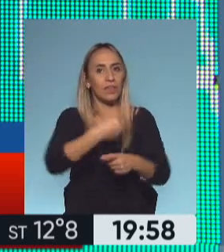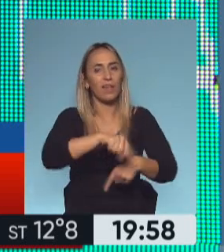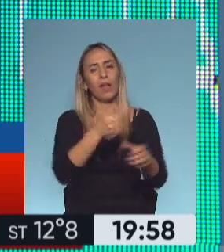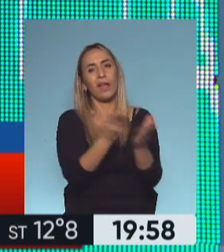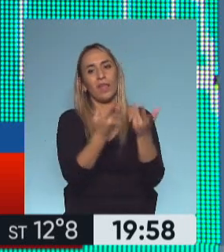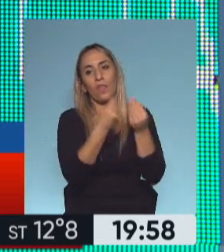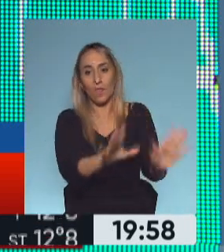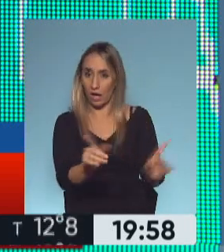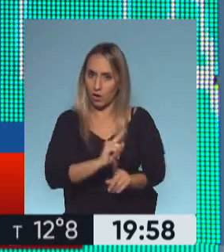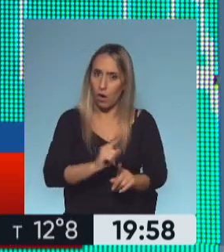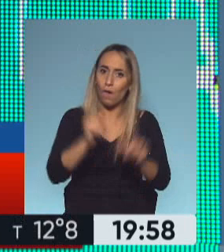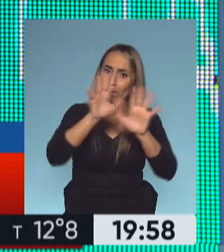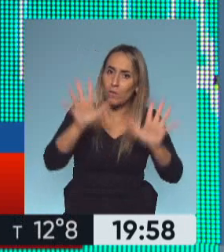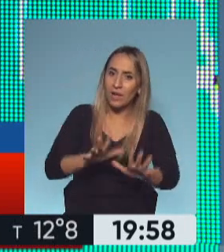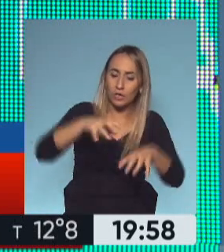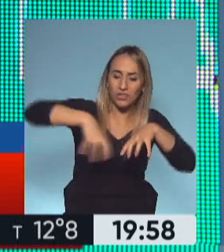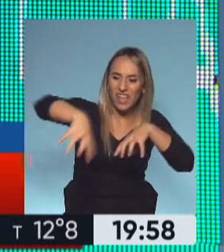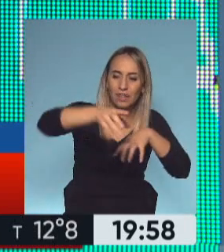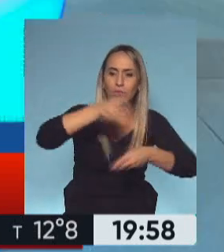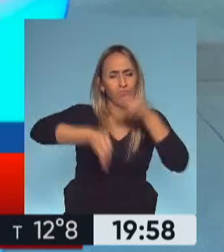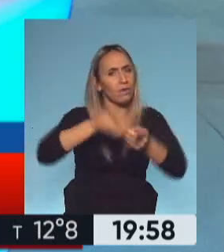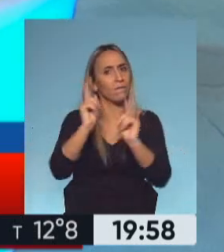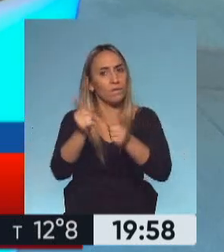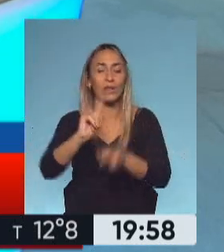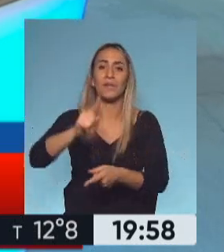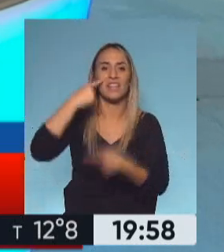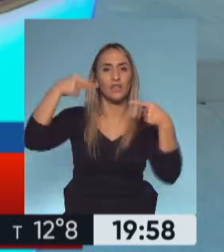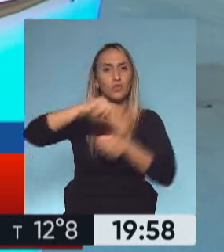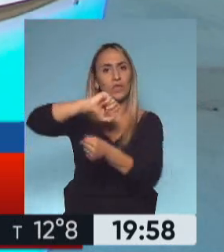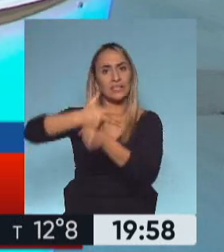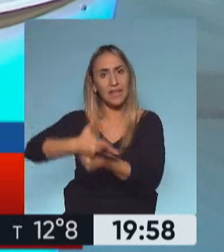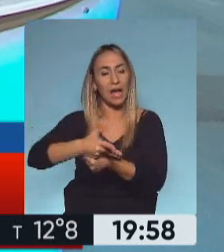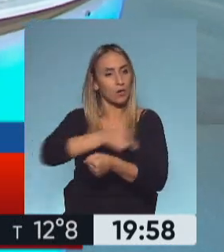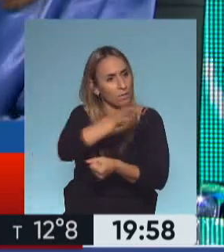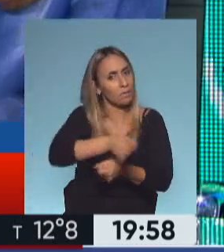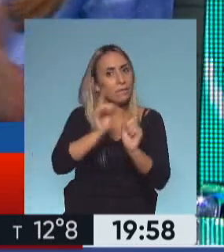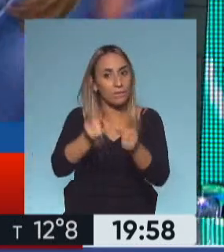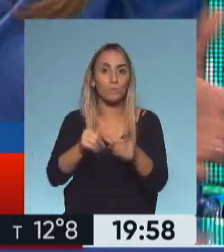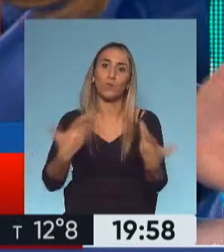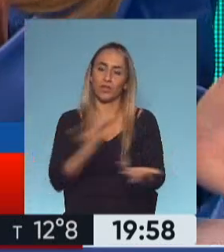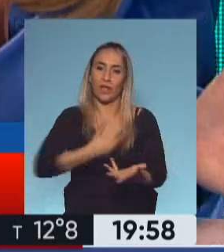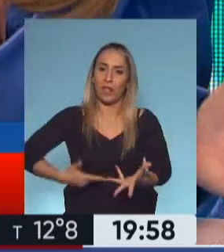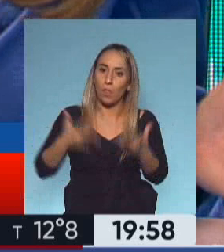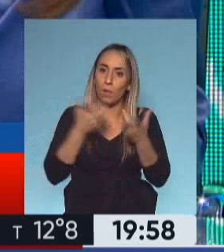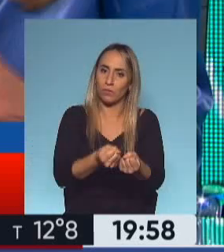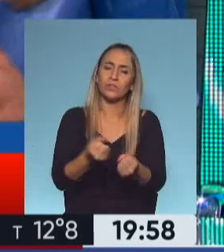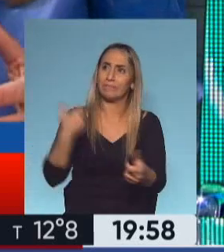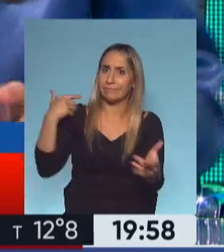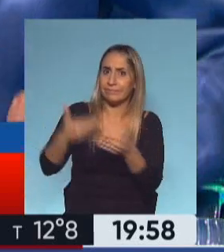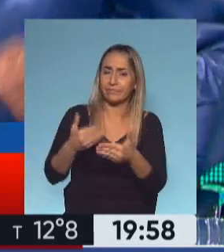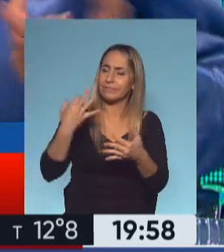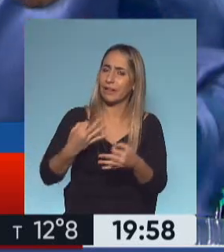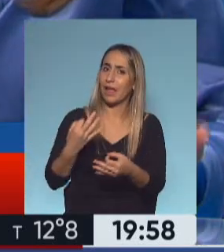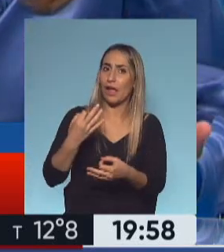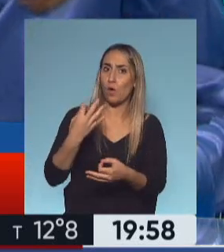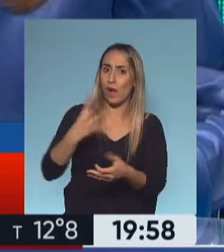sus capacitaciones en los centros de formación, en los institutos terciarios. Para eso hay un Estado que sigue acompañando. Venimos de 4 años en donde no solamente